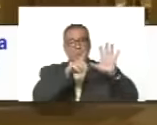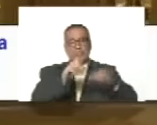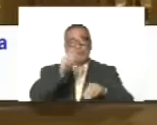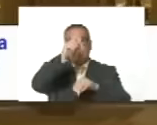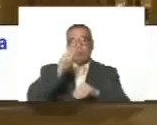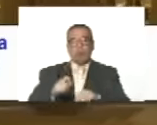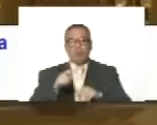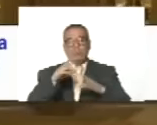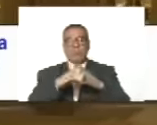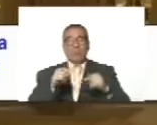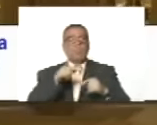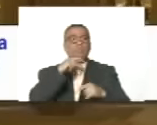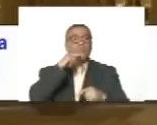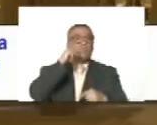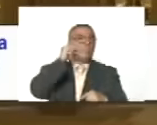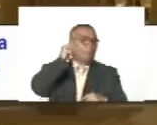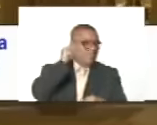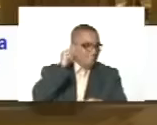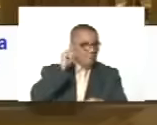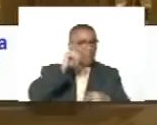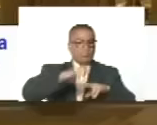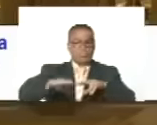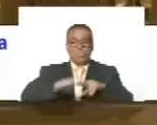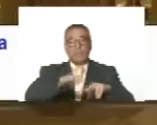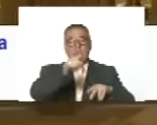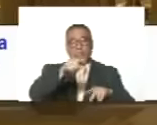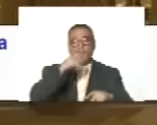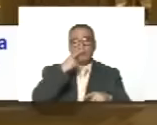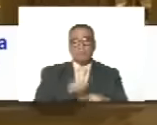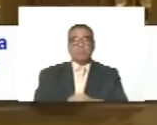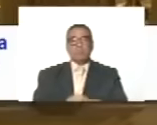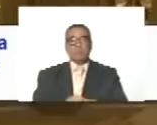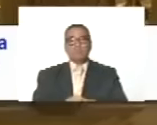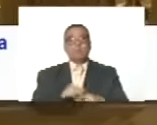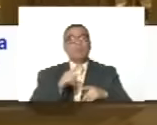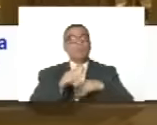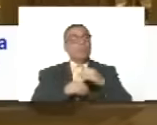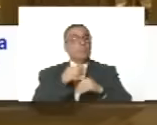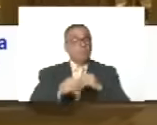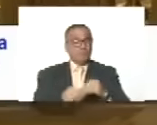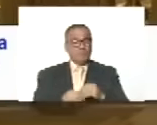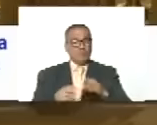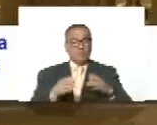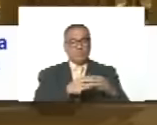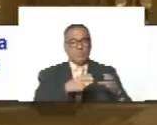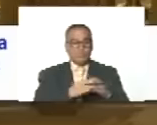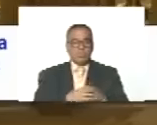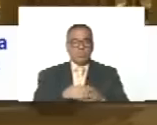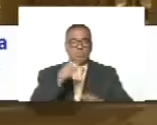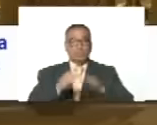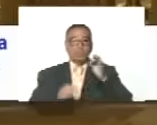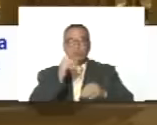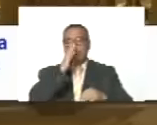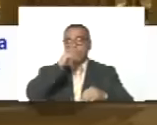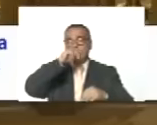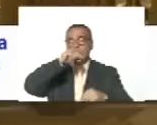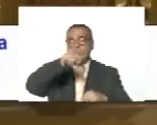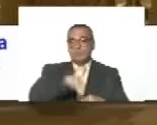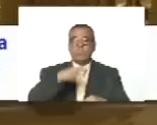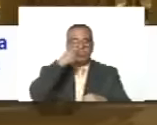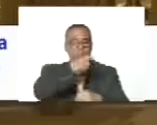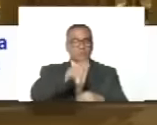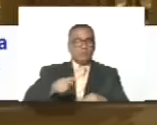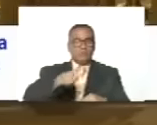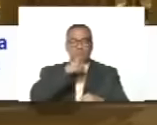60% de las víctimas son mujeres y niños. La causa palestina es ante todo un conjunto de injusticias que este